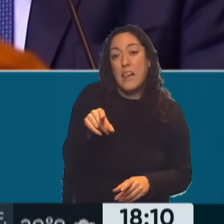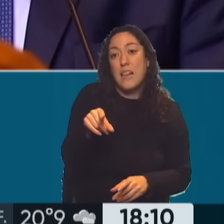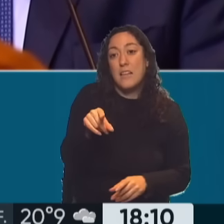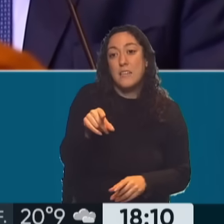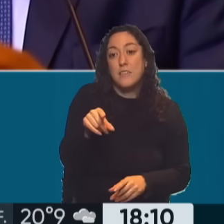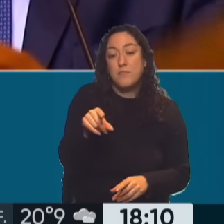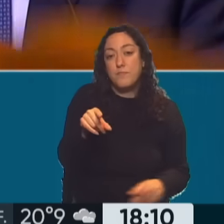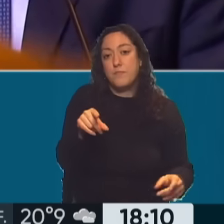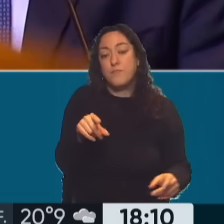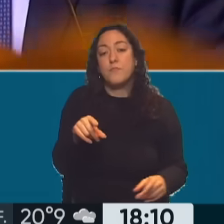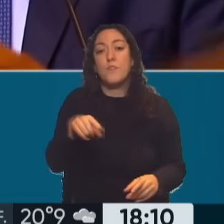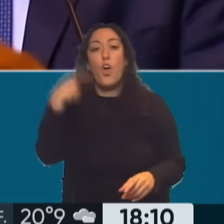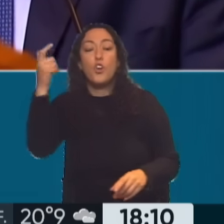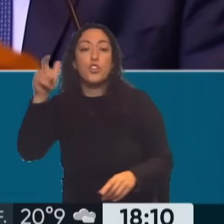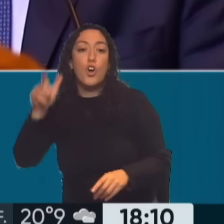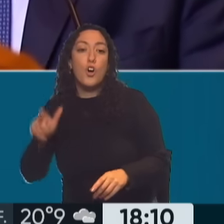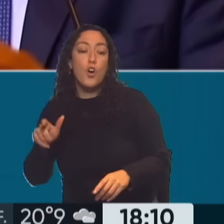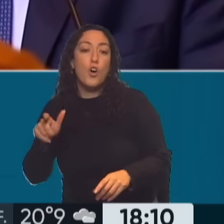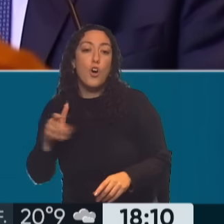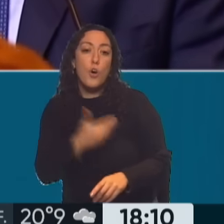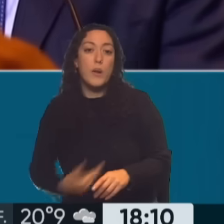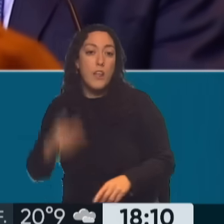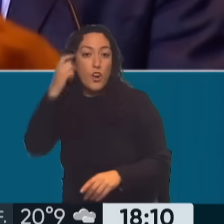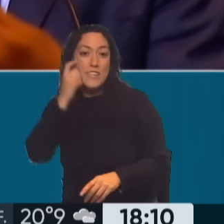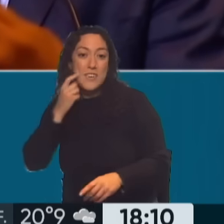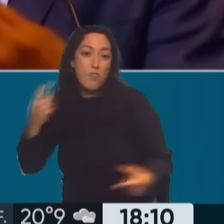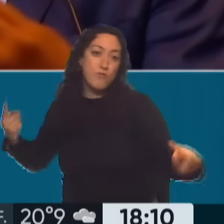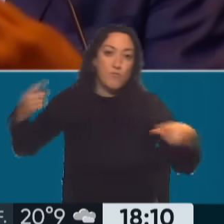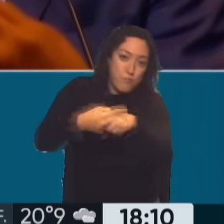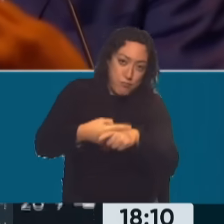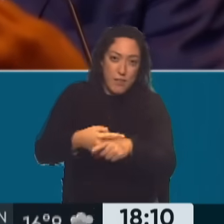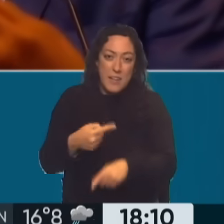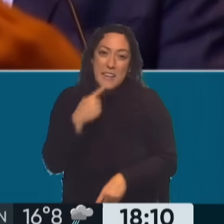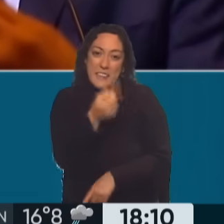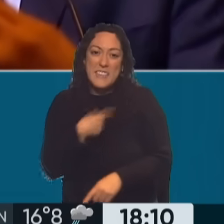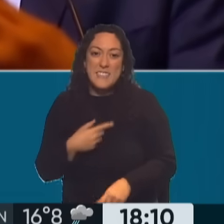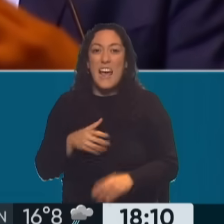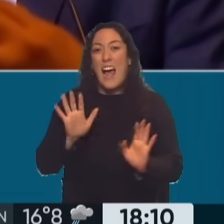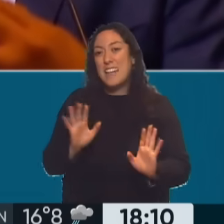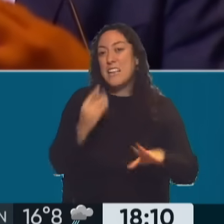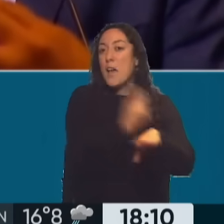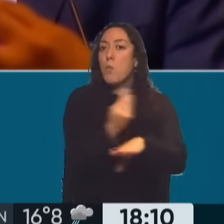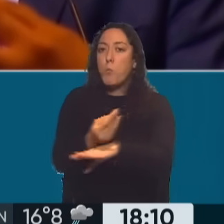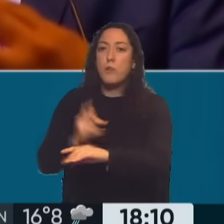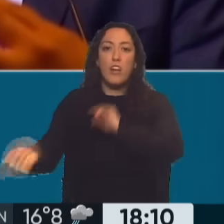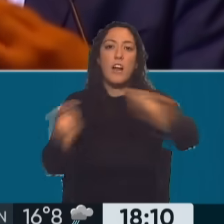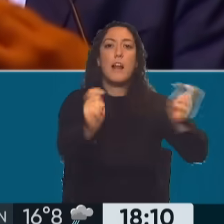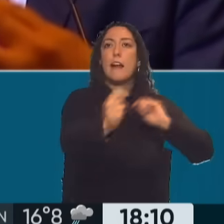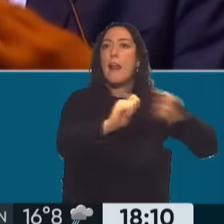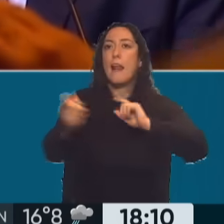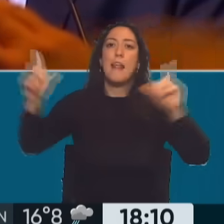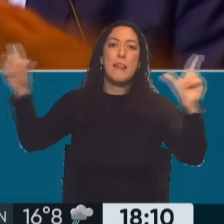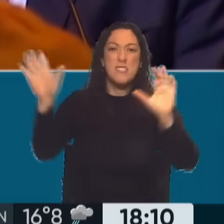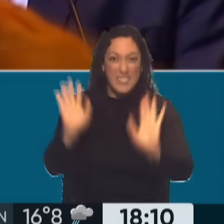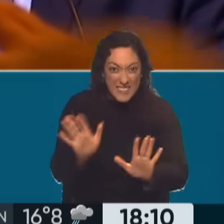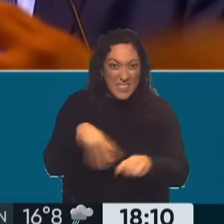fue el gobernador reelecto Axel Kicillof, que dijo que no se puede andar revoleando cargos por la televisión y